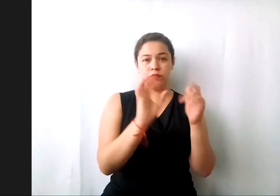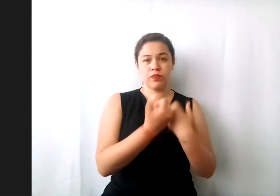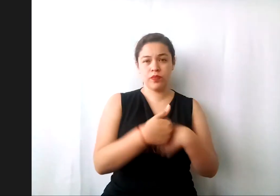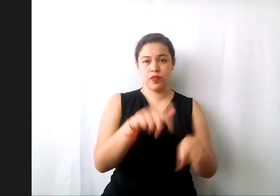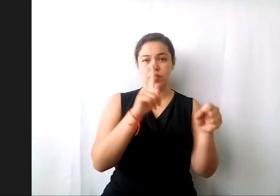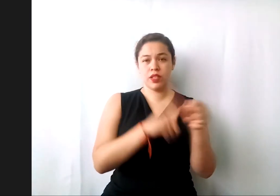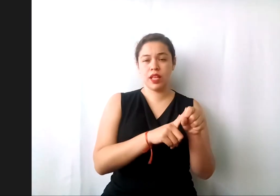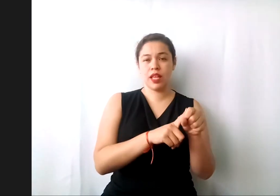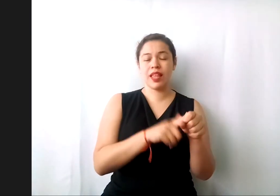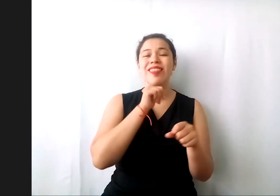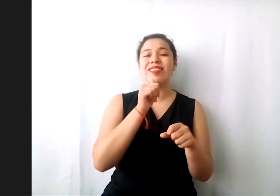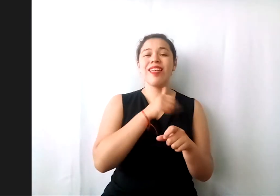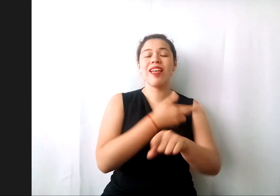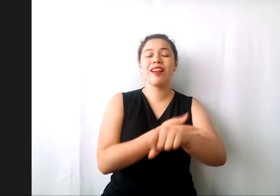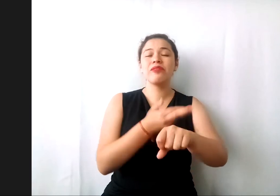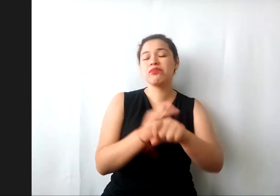que pedir el registro.